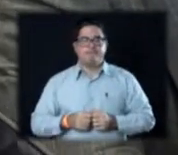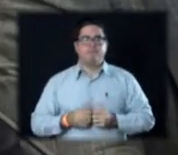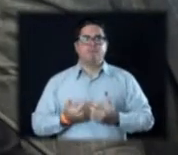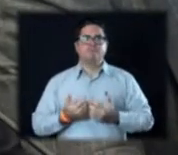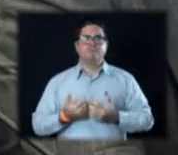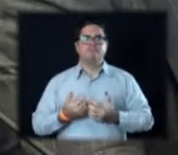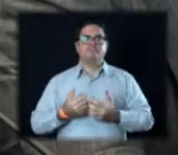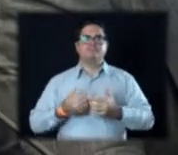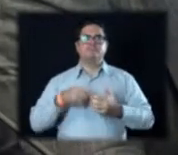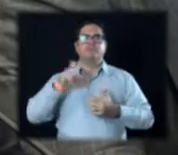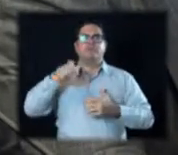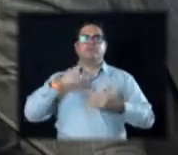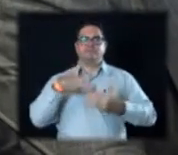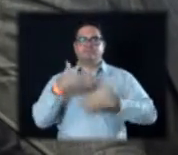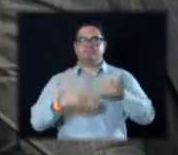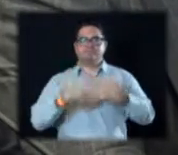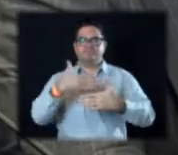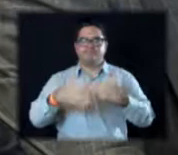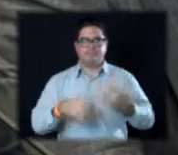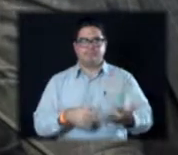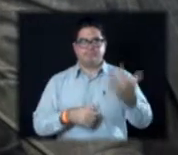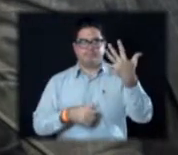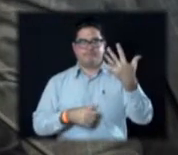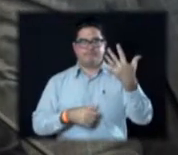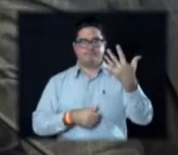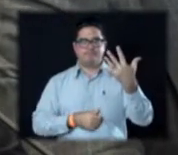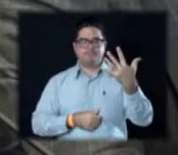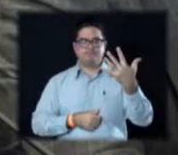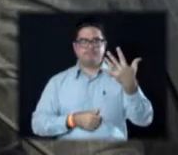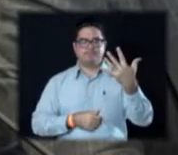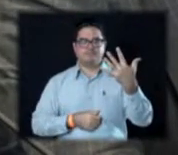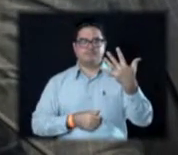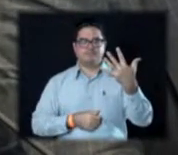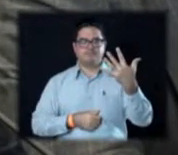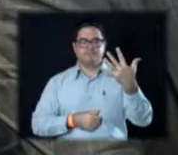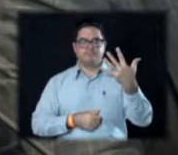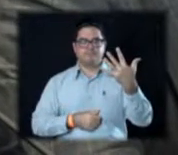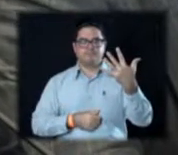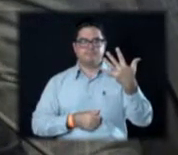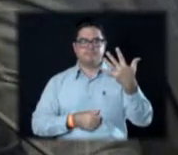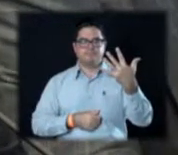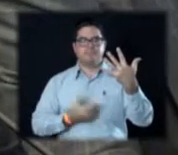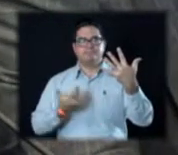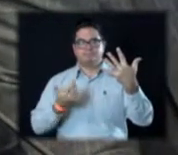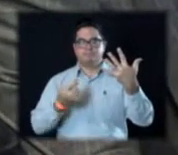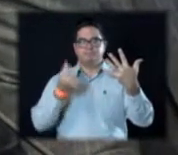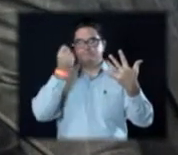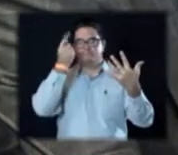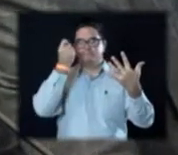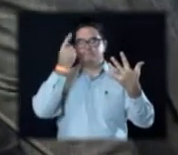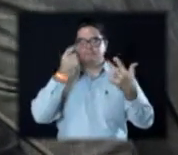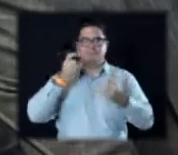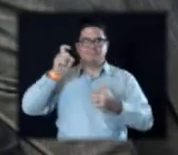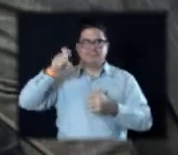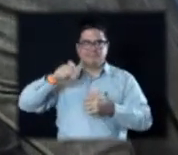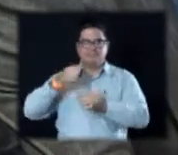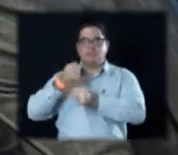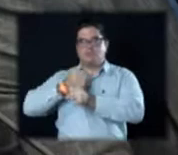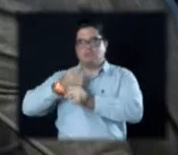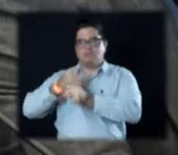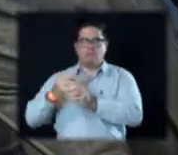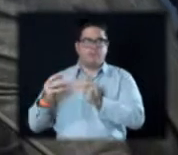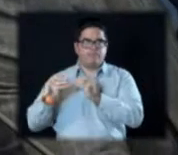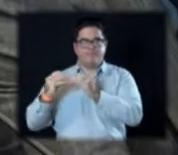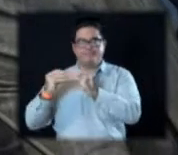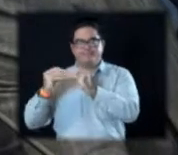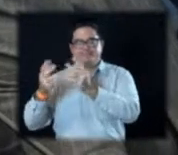hemos definido un proceso de 5 pasos para evaluar las cuentas gubernamentales, pero queda mucho trabajo por hacer